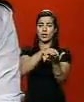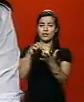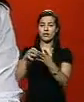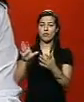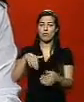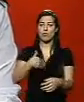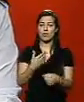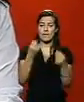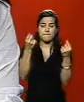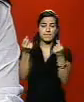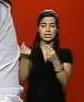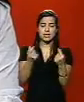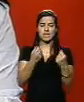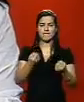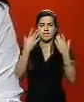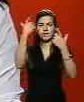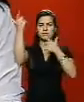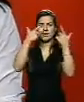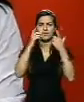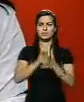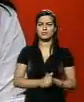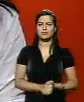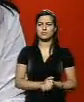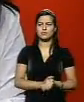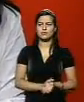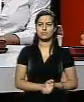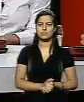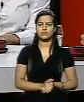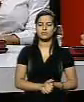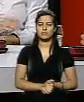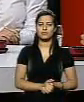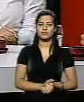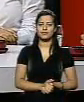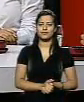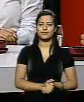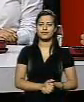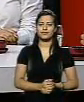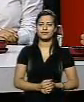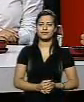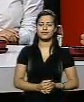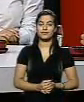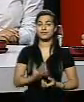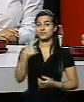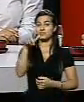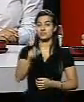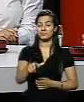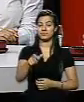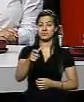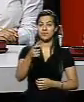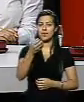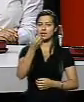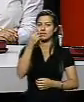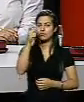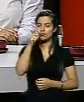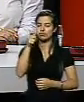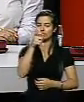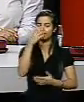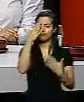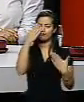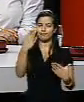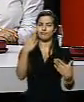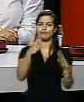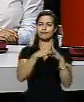se pongan las pilas. ¡Viva Chávez, carajo! Esto no nos manda Henry. Eso dijo Henry. Pueblo, un saludo bolivariano y revolucionario.